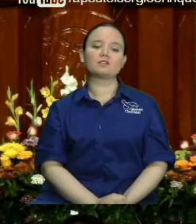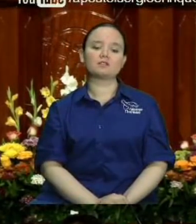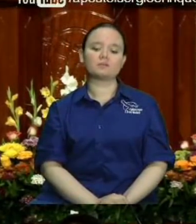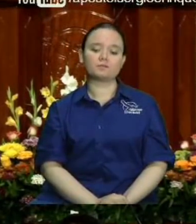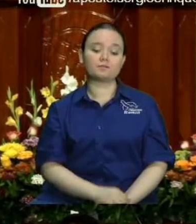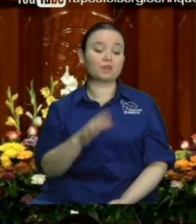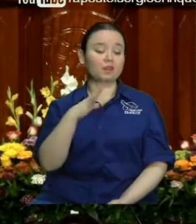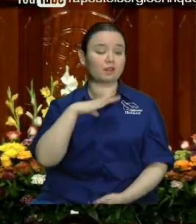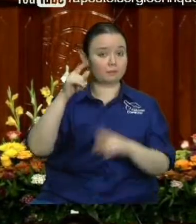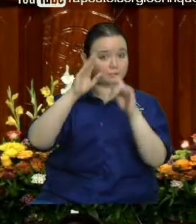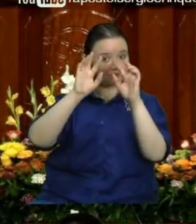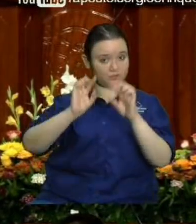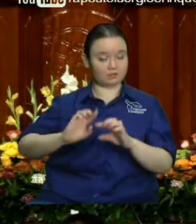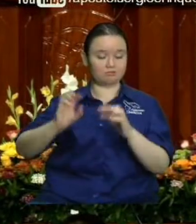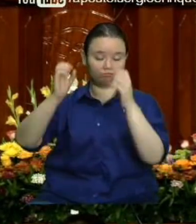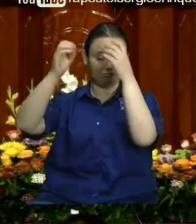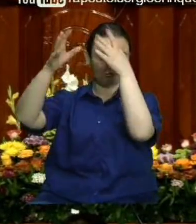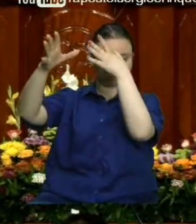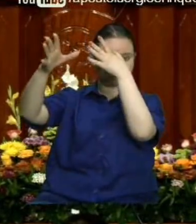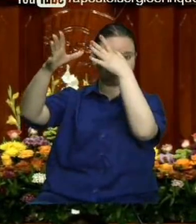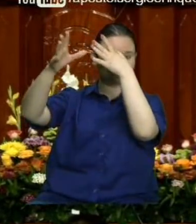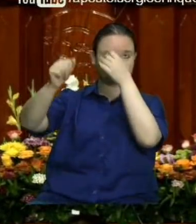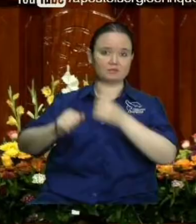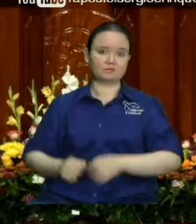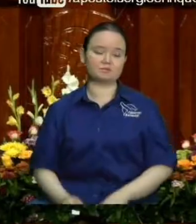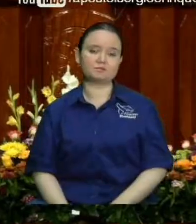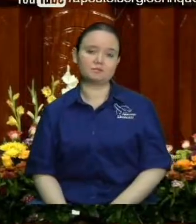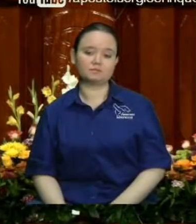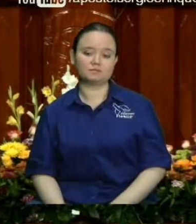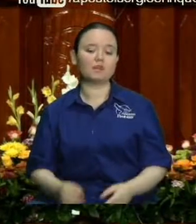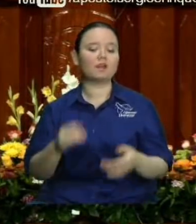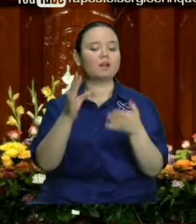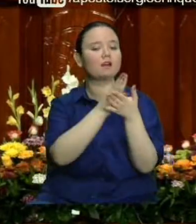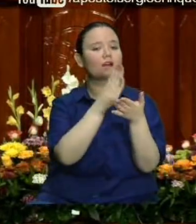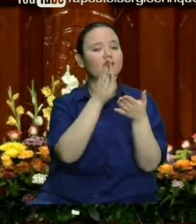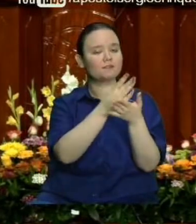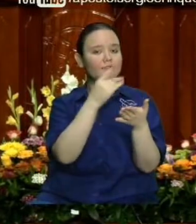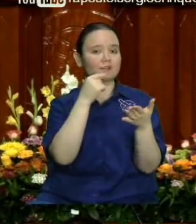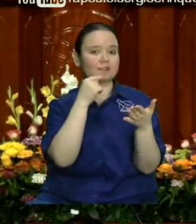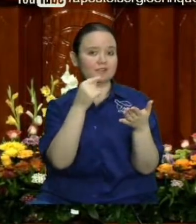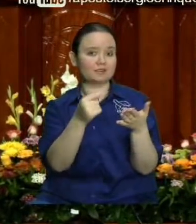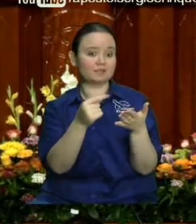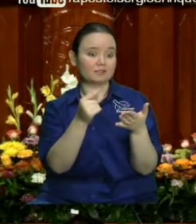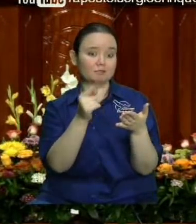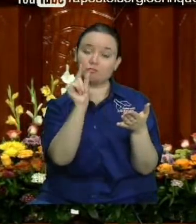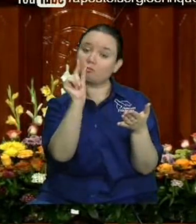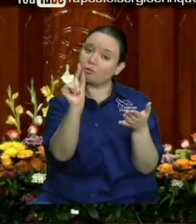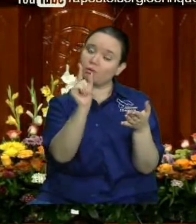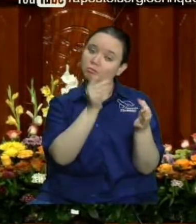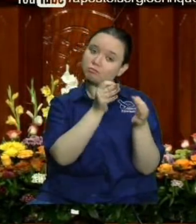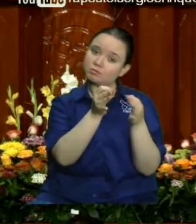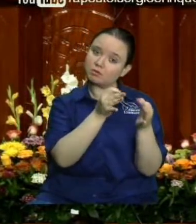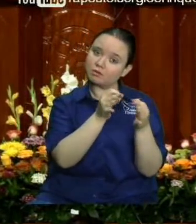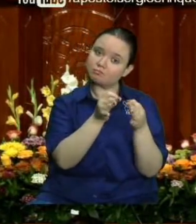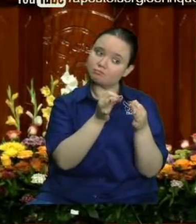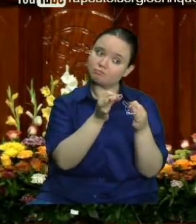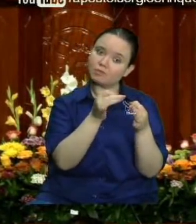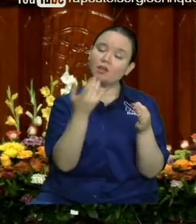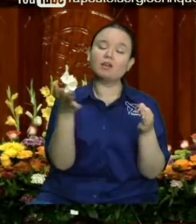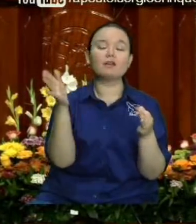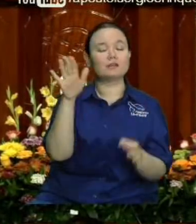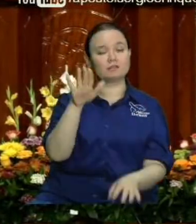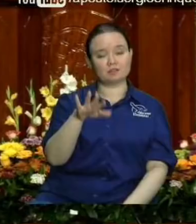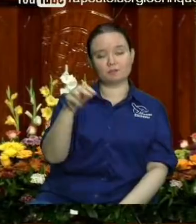gente pensante, era gente inteligente, pero la Biblia describe poco de ellos hasta que llega Noé. Fíjate,